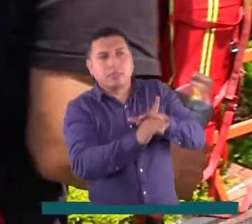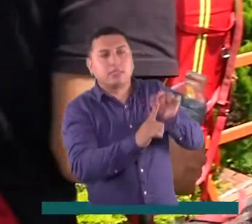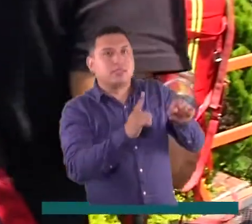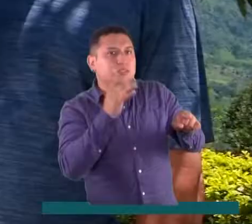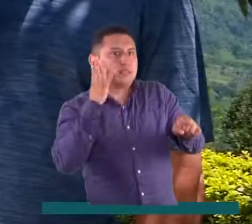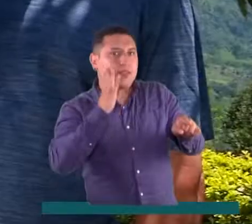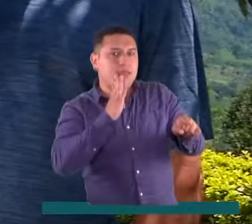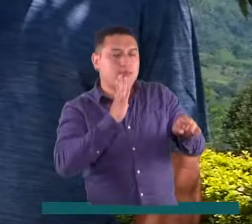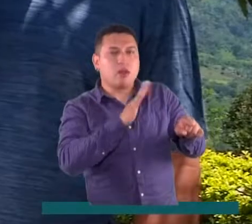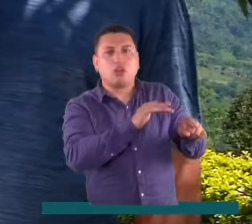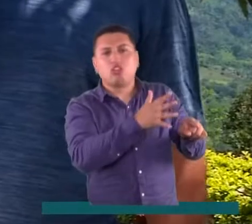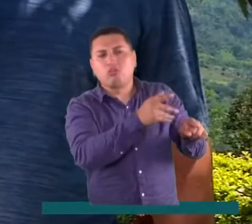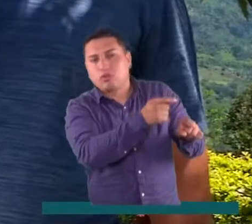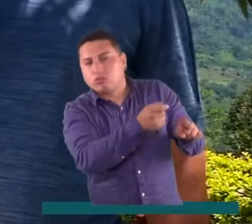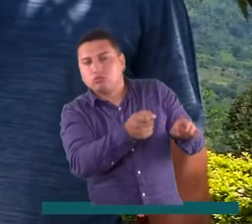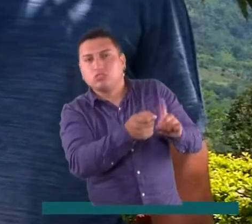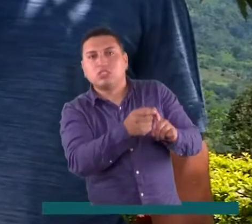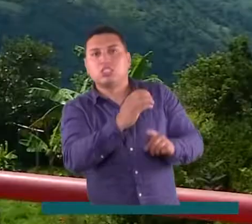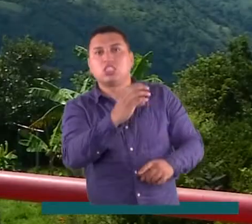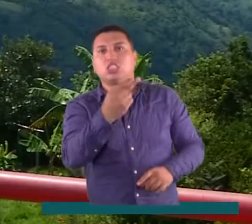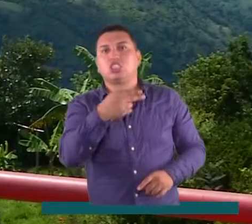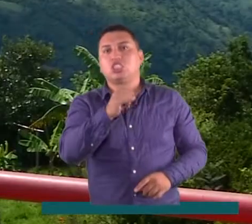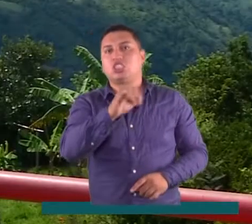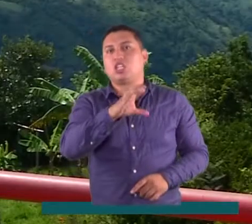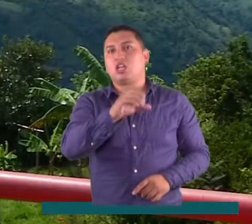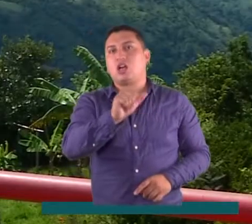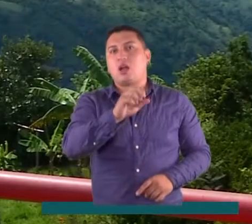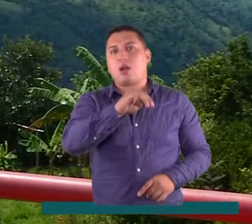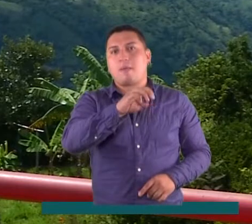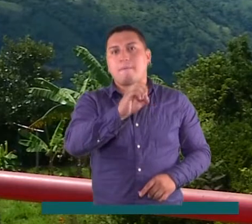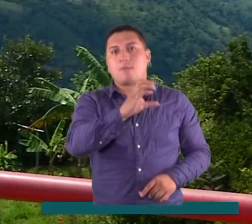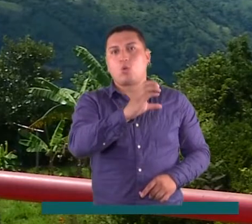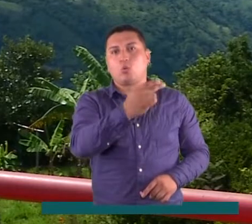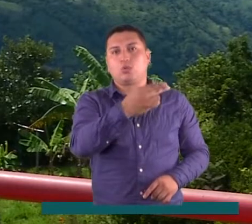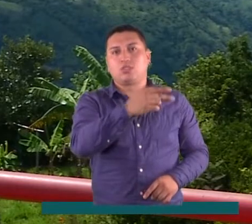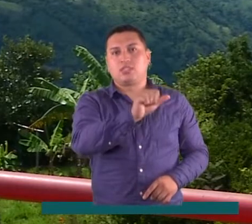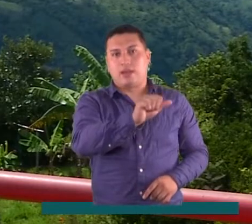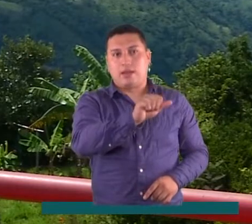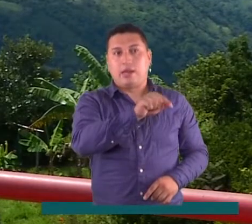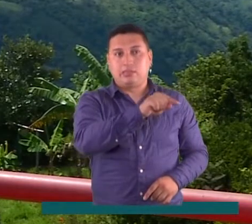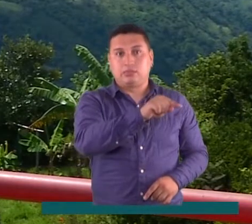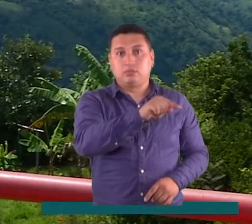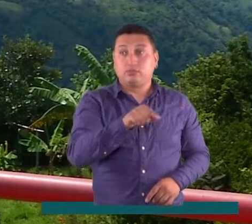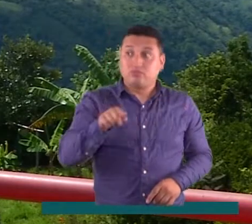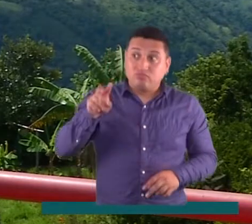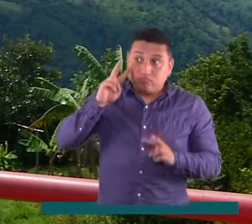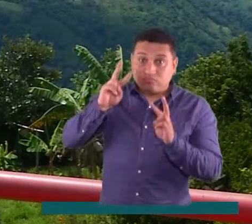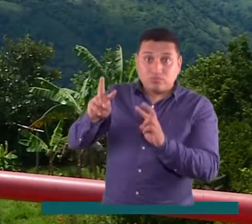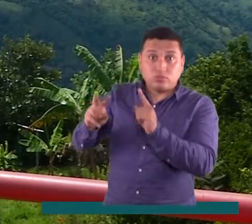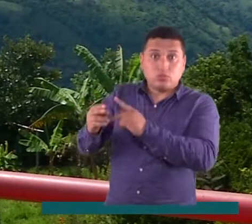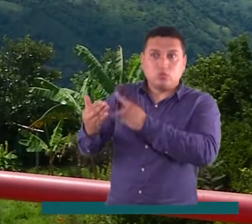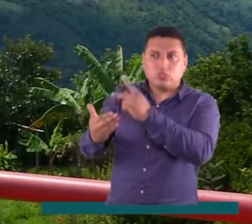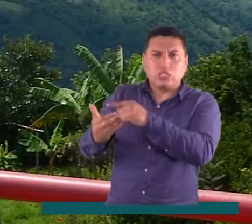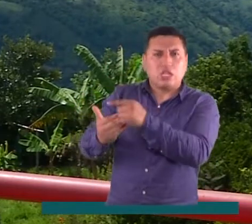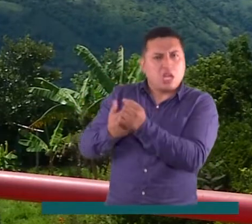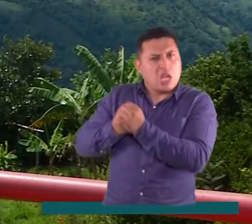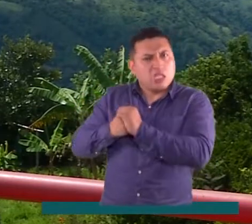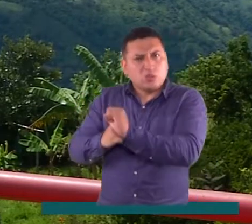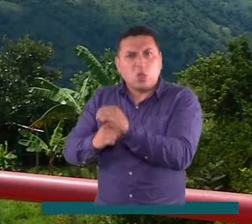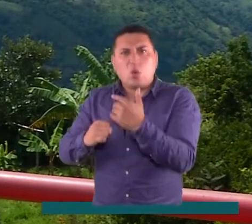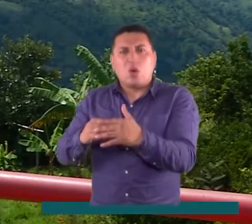Santander, del Chicamocha. Este emprendimiento él lo inició con mucho